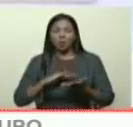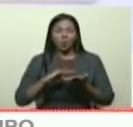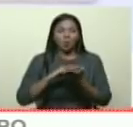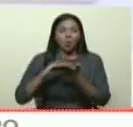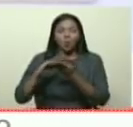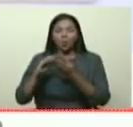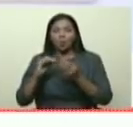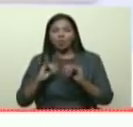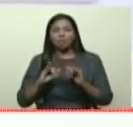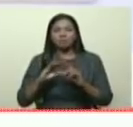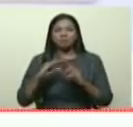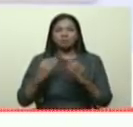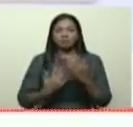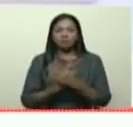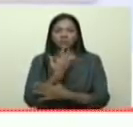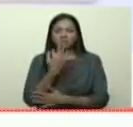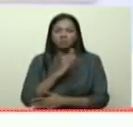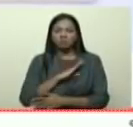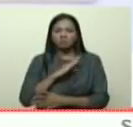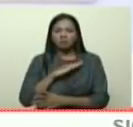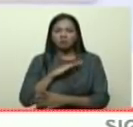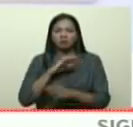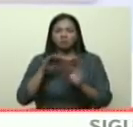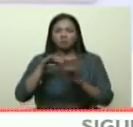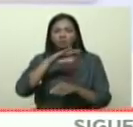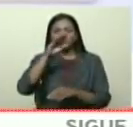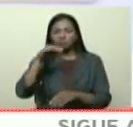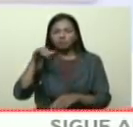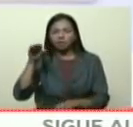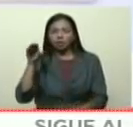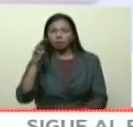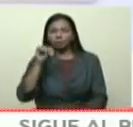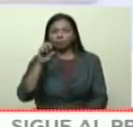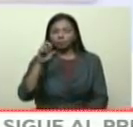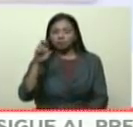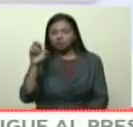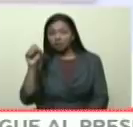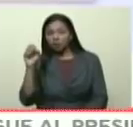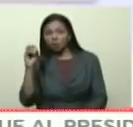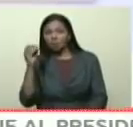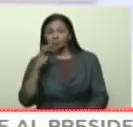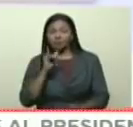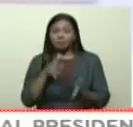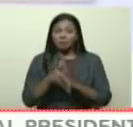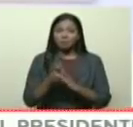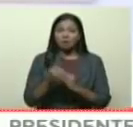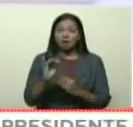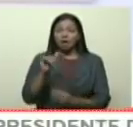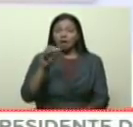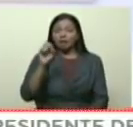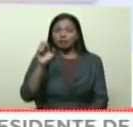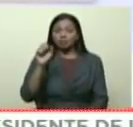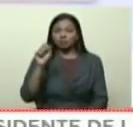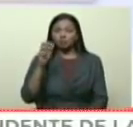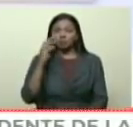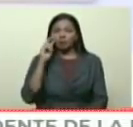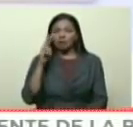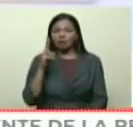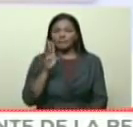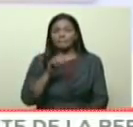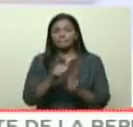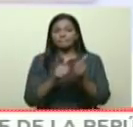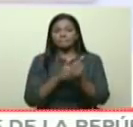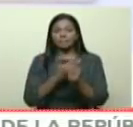Patrimonial de la Fundación Museos Nacionales, allá en el Museo de Arte Contemporáneo, Jesús Soto. Allá está el viceministro